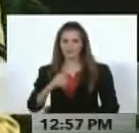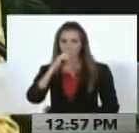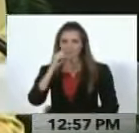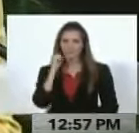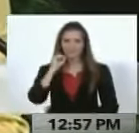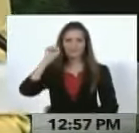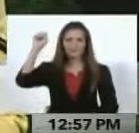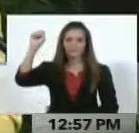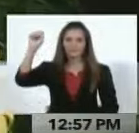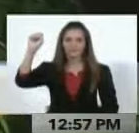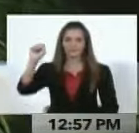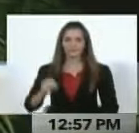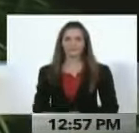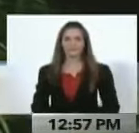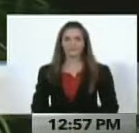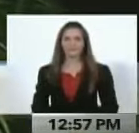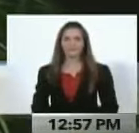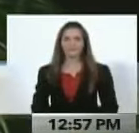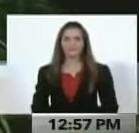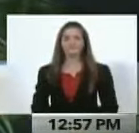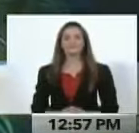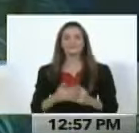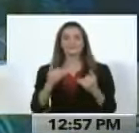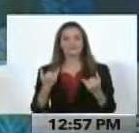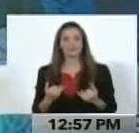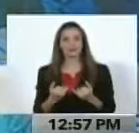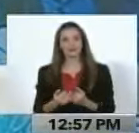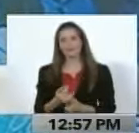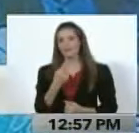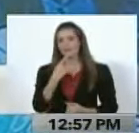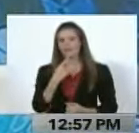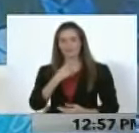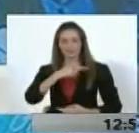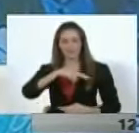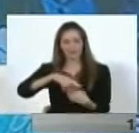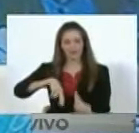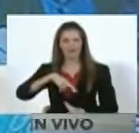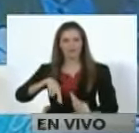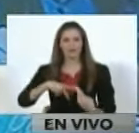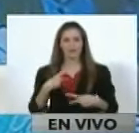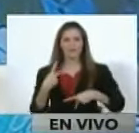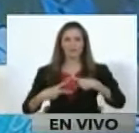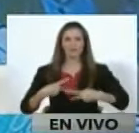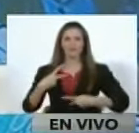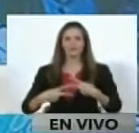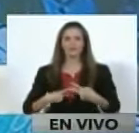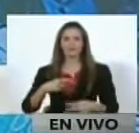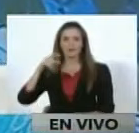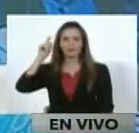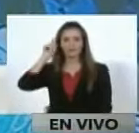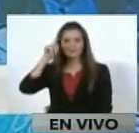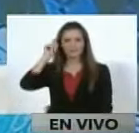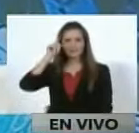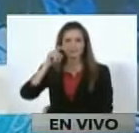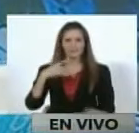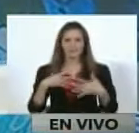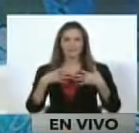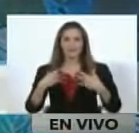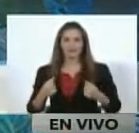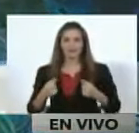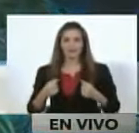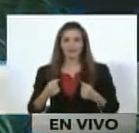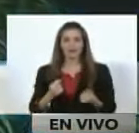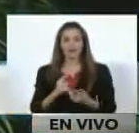Nicolás Maduro Moro han definitivamente revolucionado el proceso de formación en salud